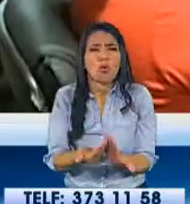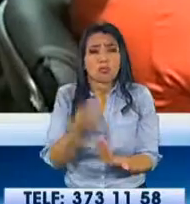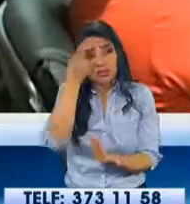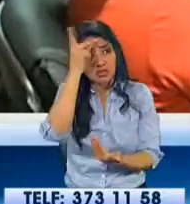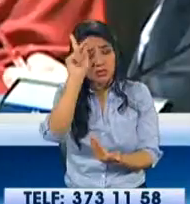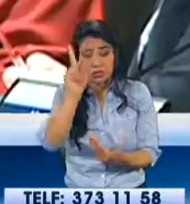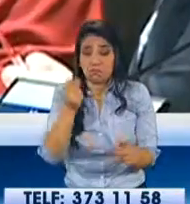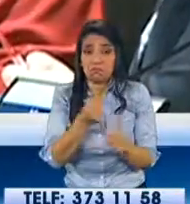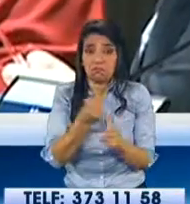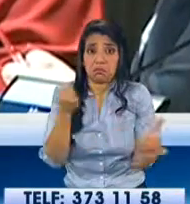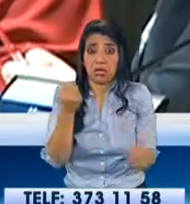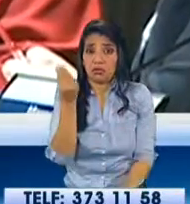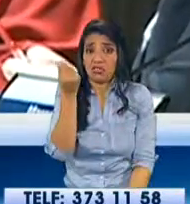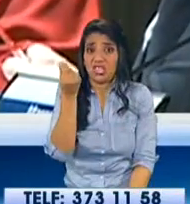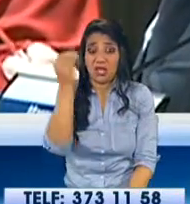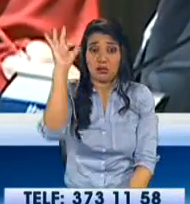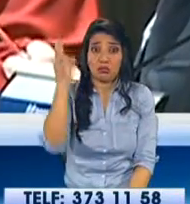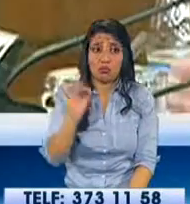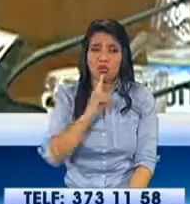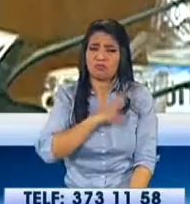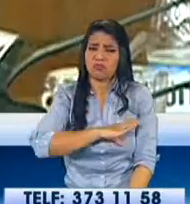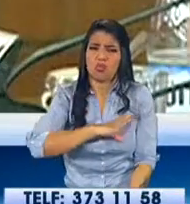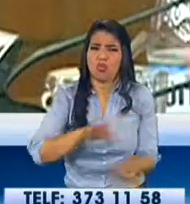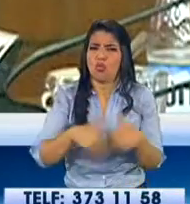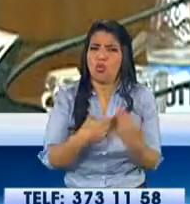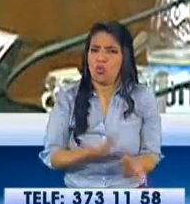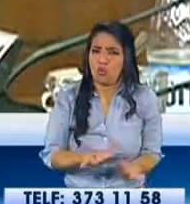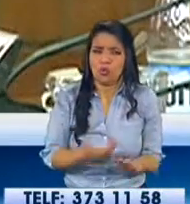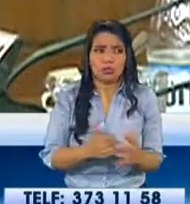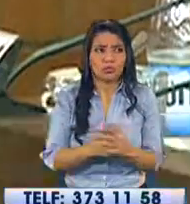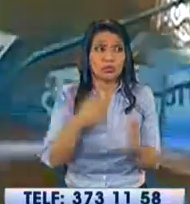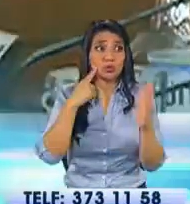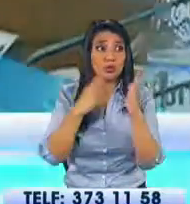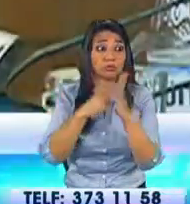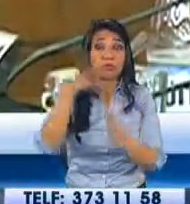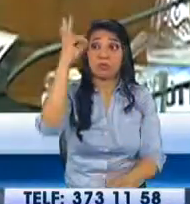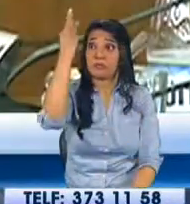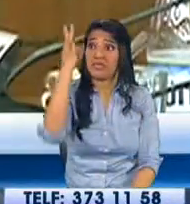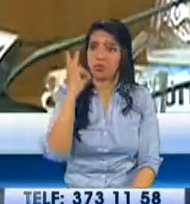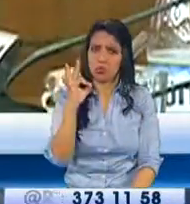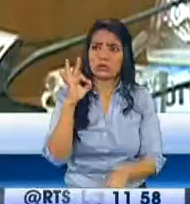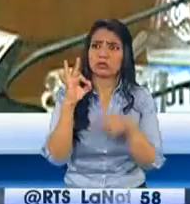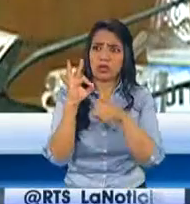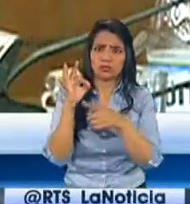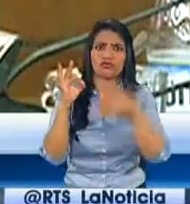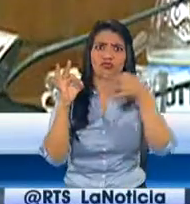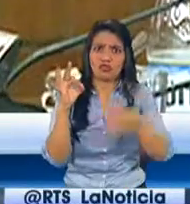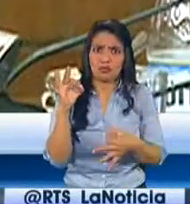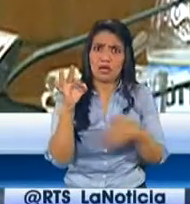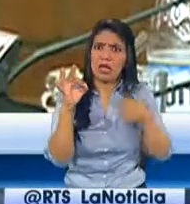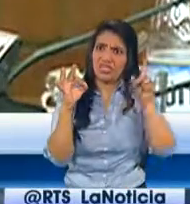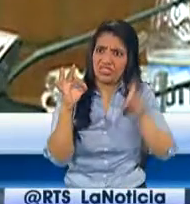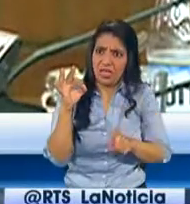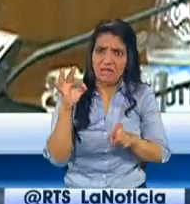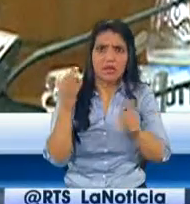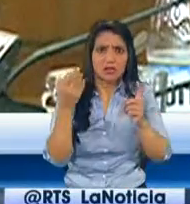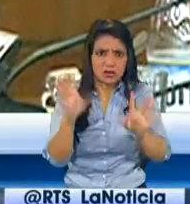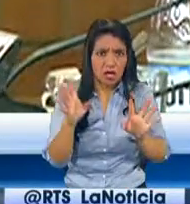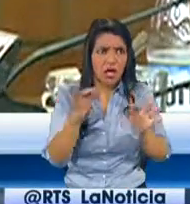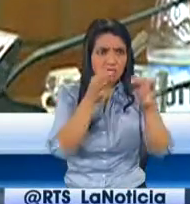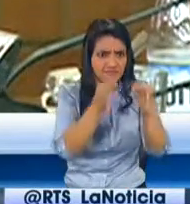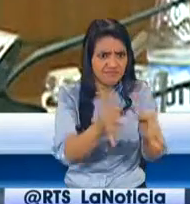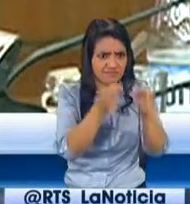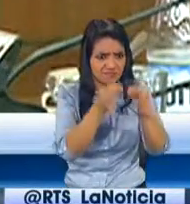decisión impactará en el presupuesto municipal. El hecho es que el presupuesto es un instrumento formal, que tiene partidas